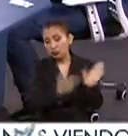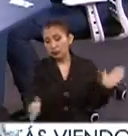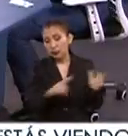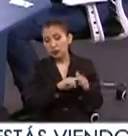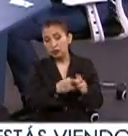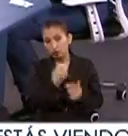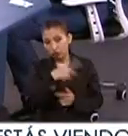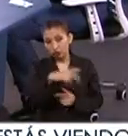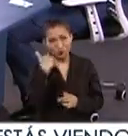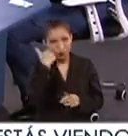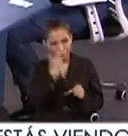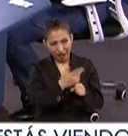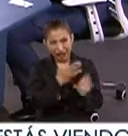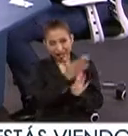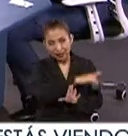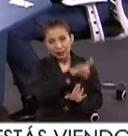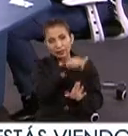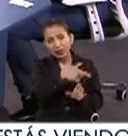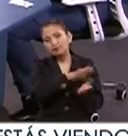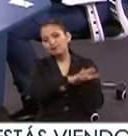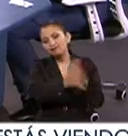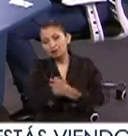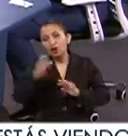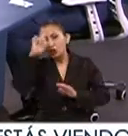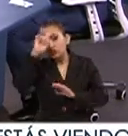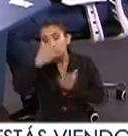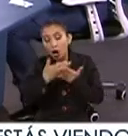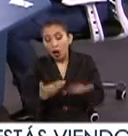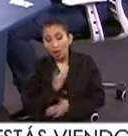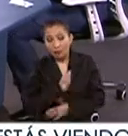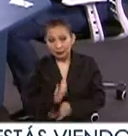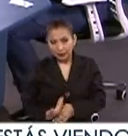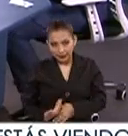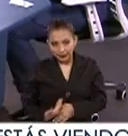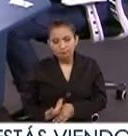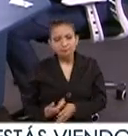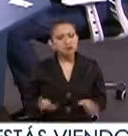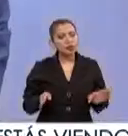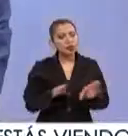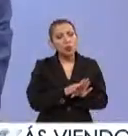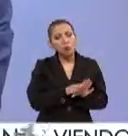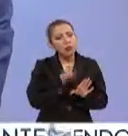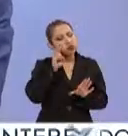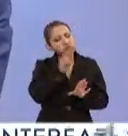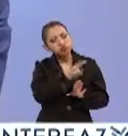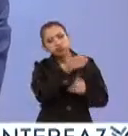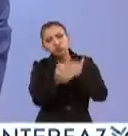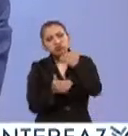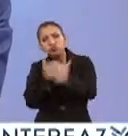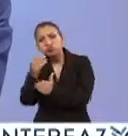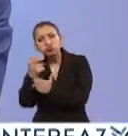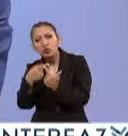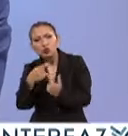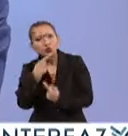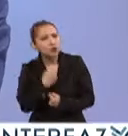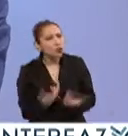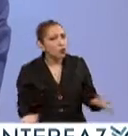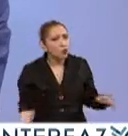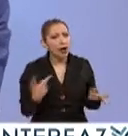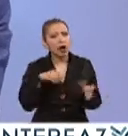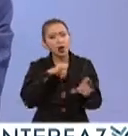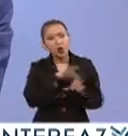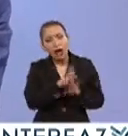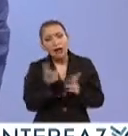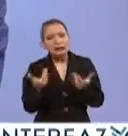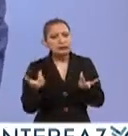como voluntario en la Cruz Roja, después como consejero y ahora como presidente. ¿Cómo ha sido el desarrollo de la Cruz Roja? ¿Qué